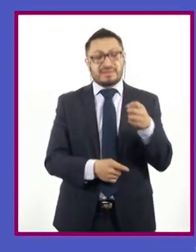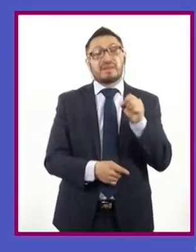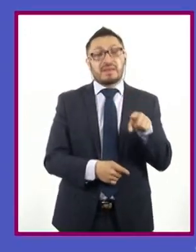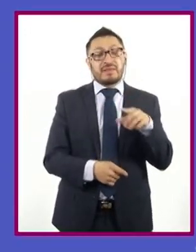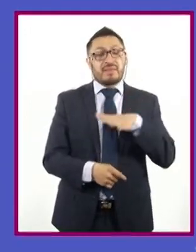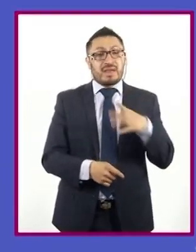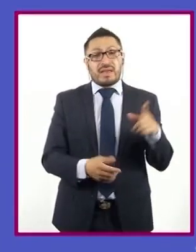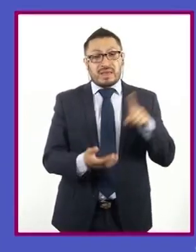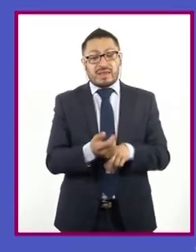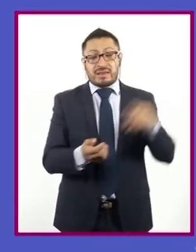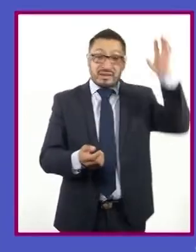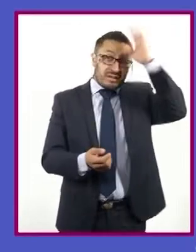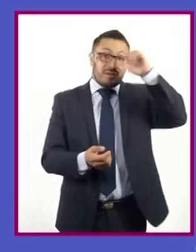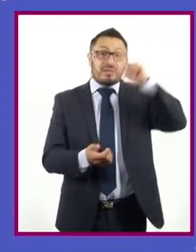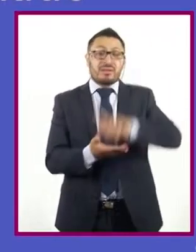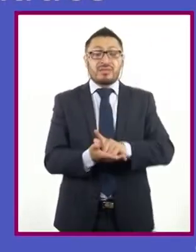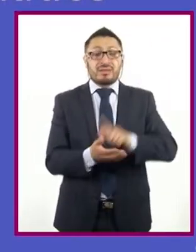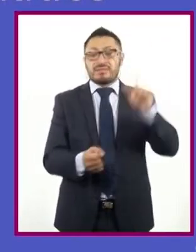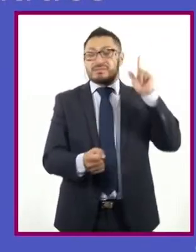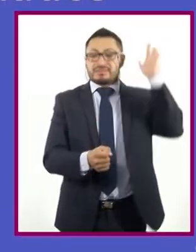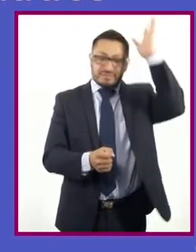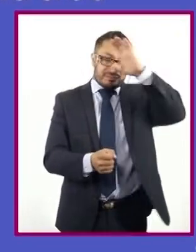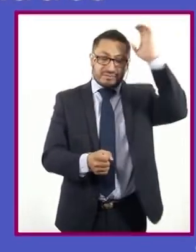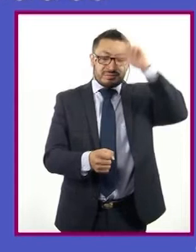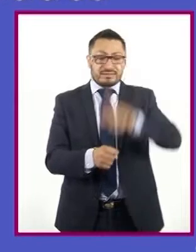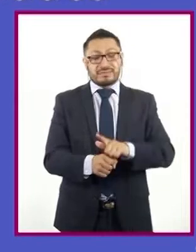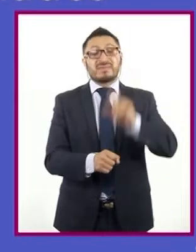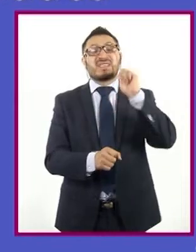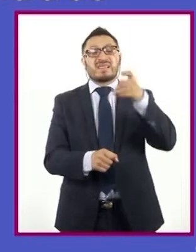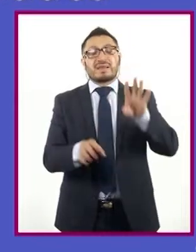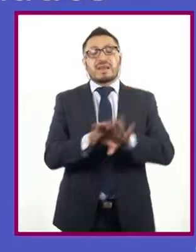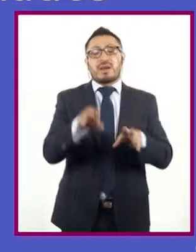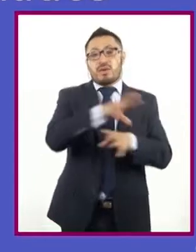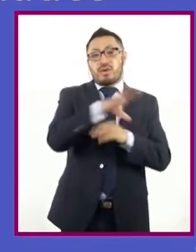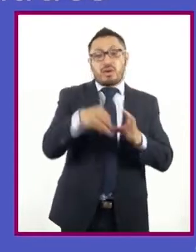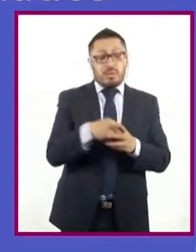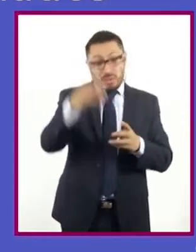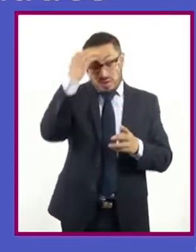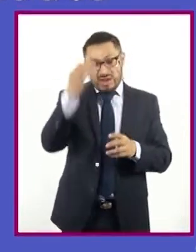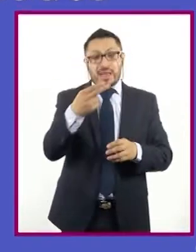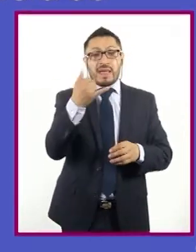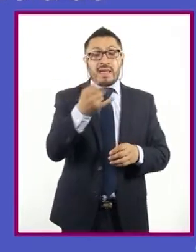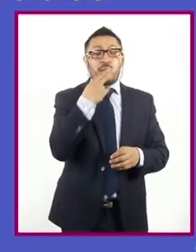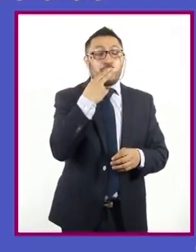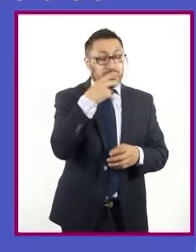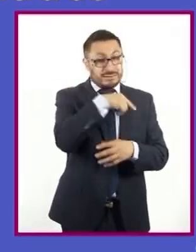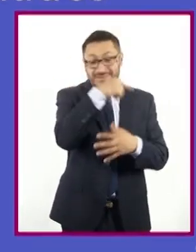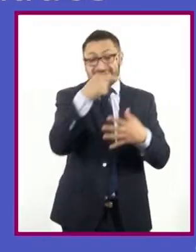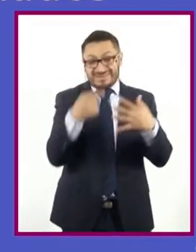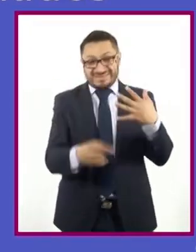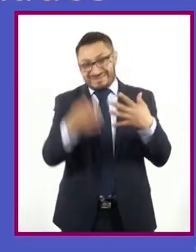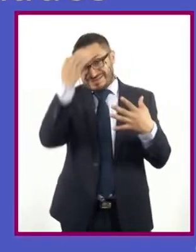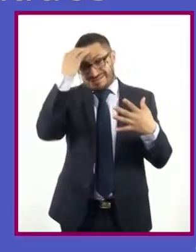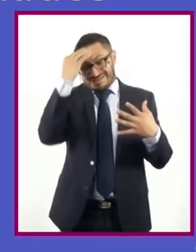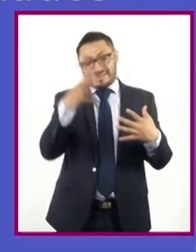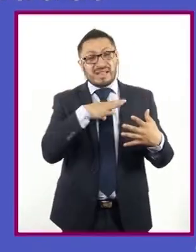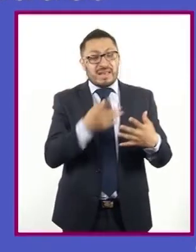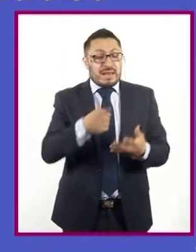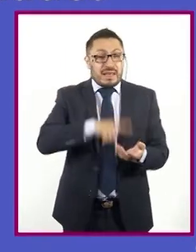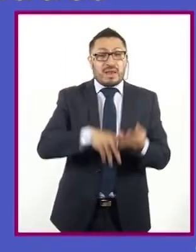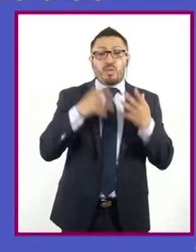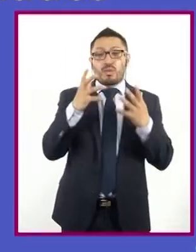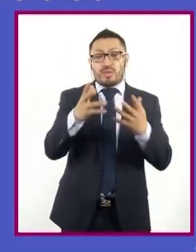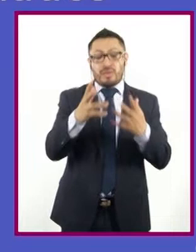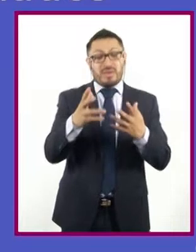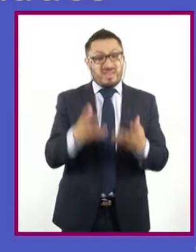en la cultura y con ello nos referimos al cuerpo de conocimientos y aplicaciones de esos conocimientos que se derivan del deseo